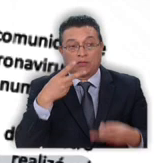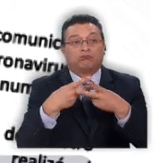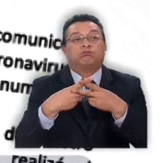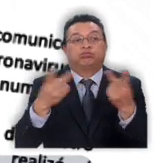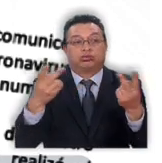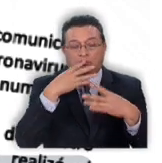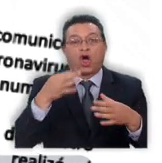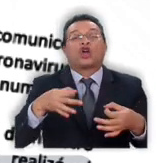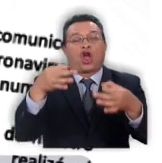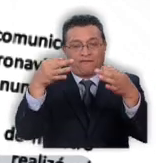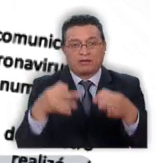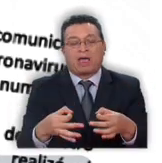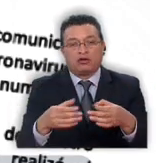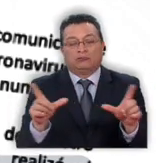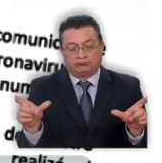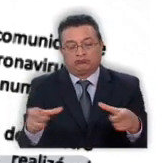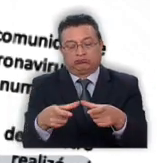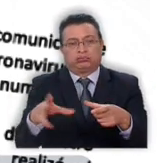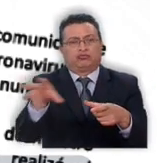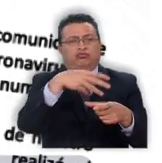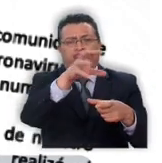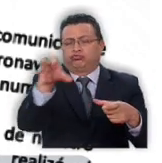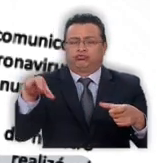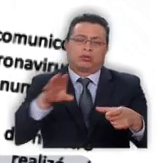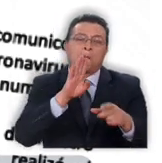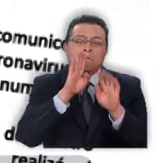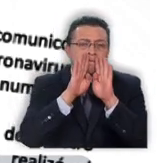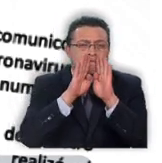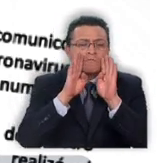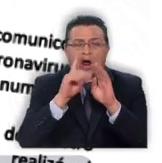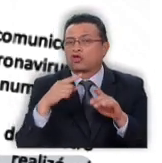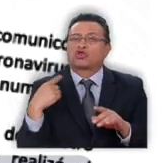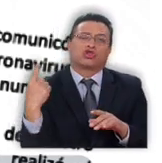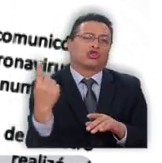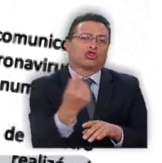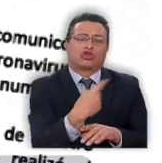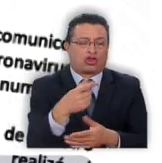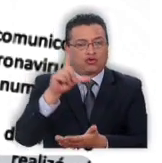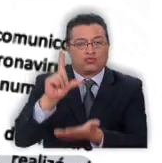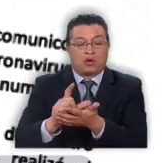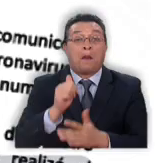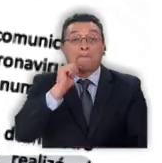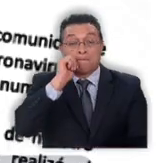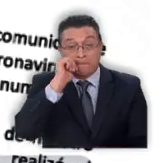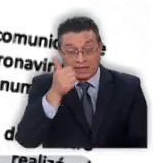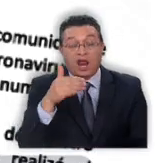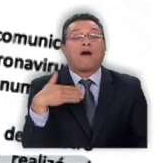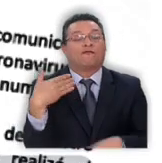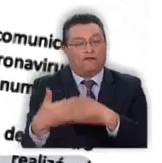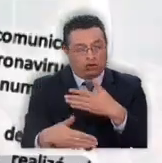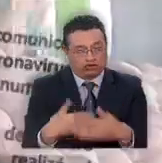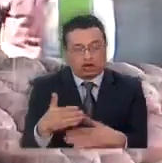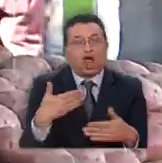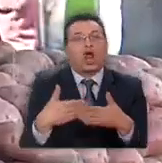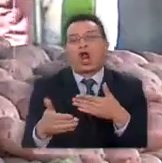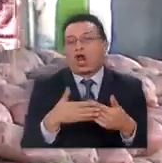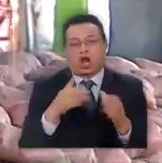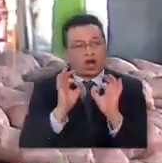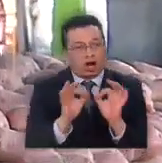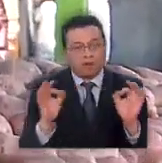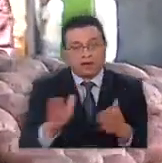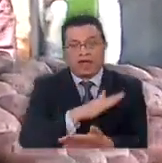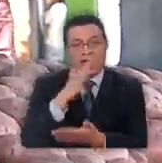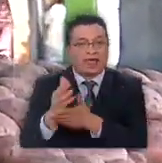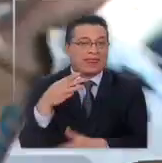donde confirmó el aislamiento y la sanitización posterior de todo el recinto, que desde mañana seguirá funcionando con normalidad hasta